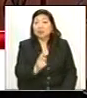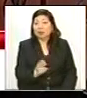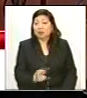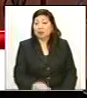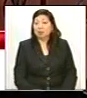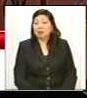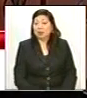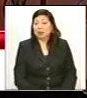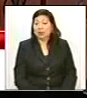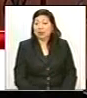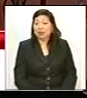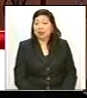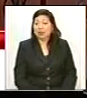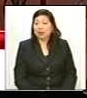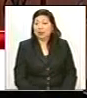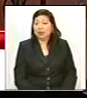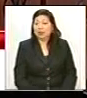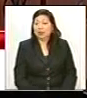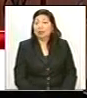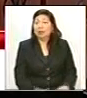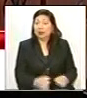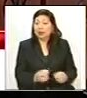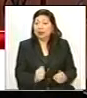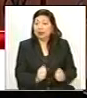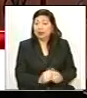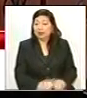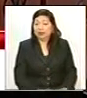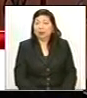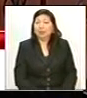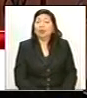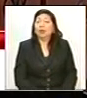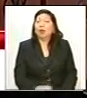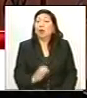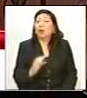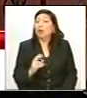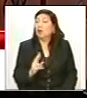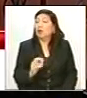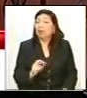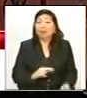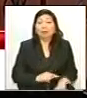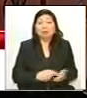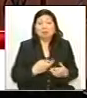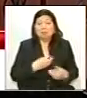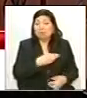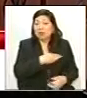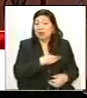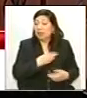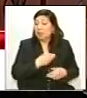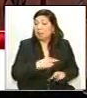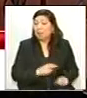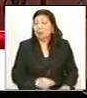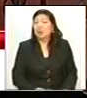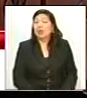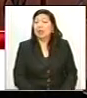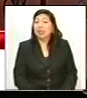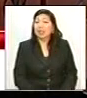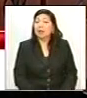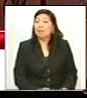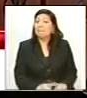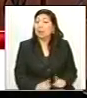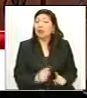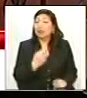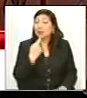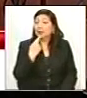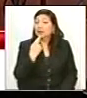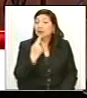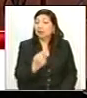cierto?, que se definan, como usted bien dice, porque la Contraloría no es el Ministerio Público, ¿no? Entonces, pero habiendo